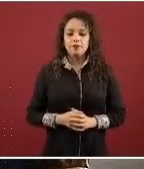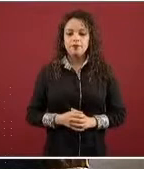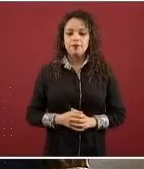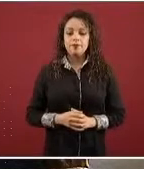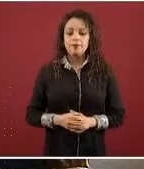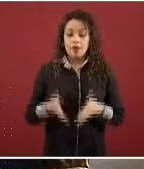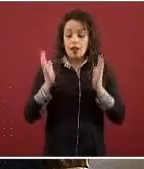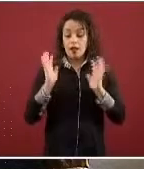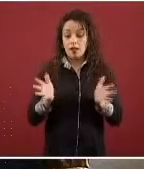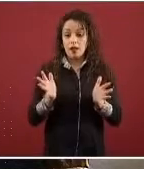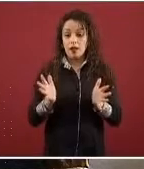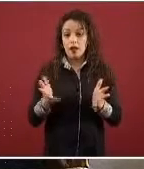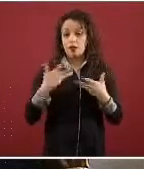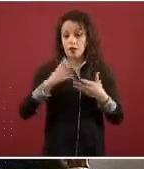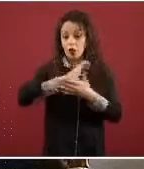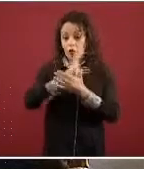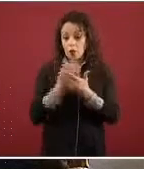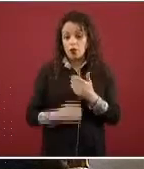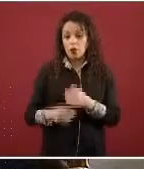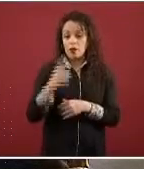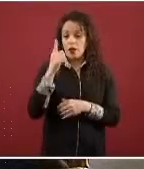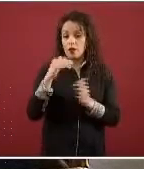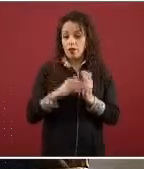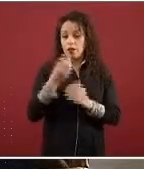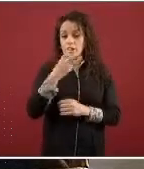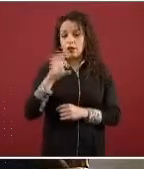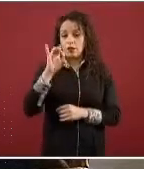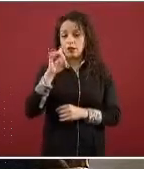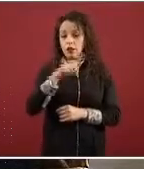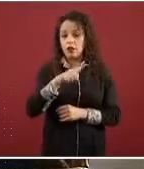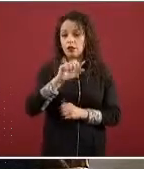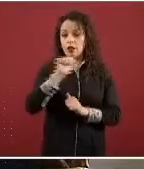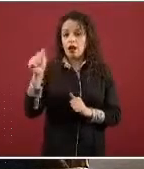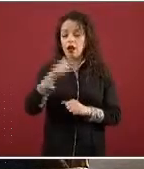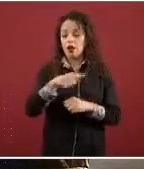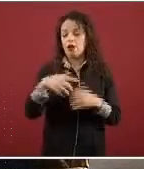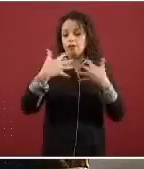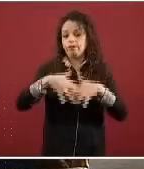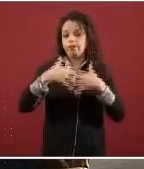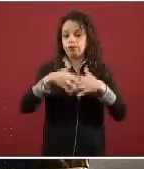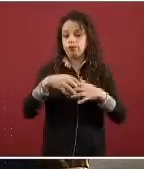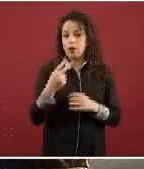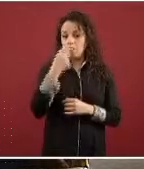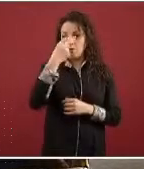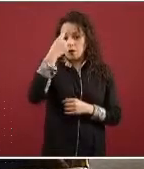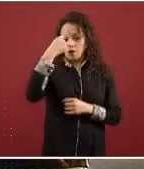Ya se hizo el contrato de 1,330 ventiladores que vamos a requerir